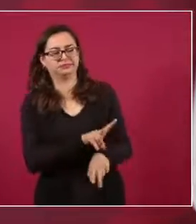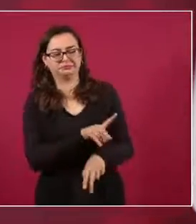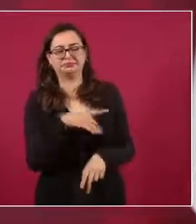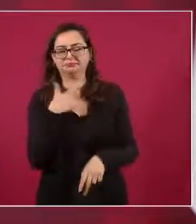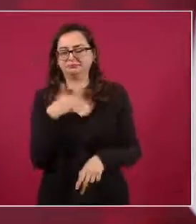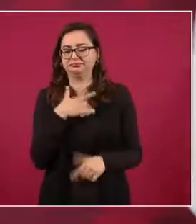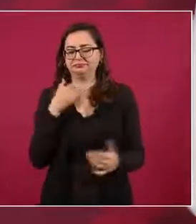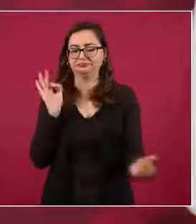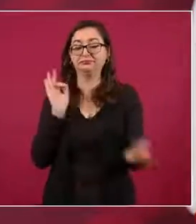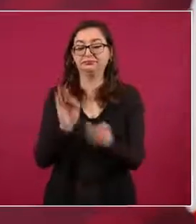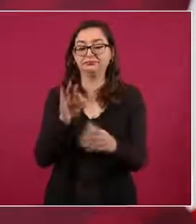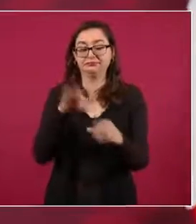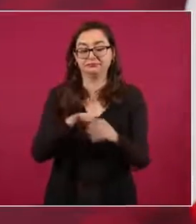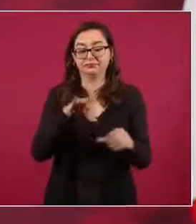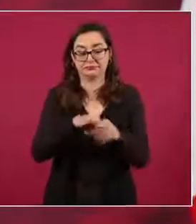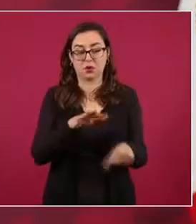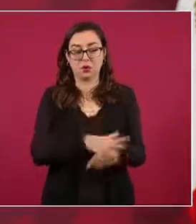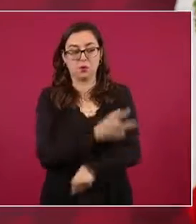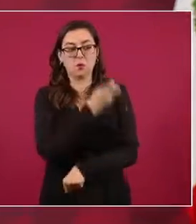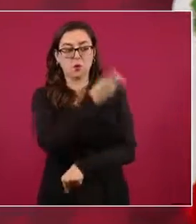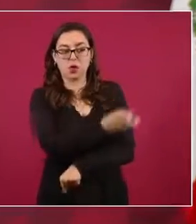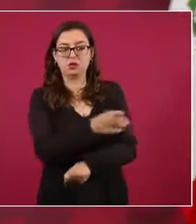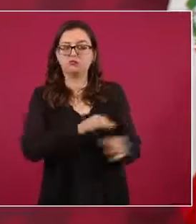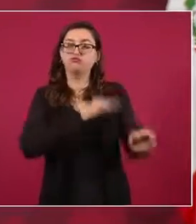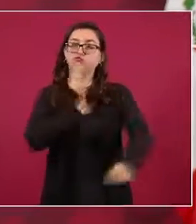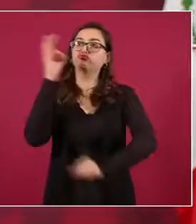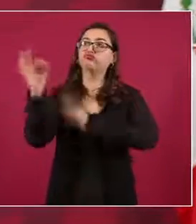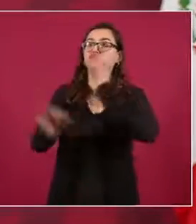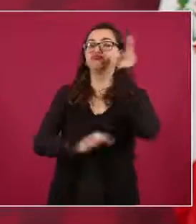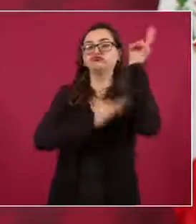no lo vemos bien.